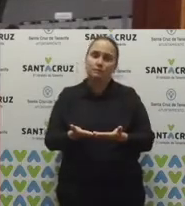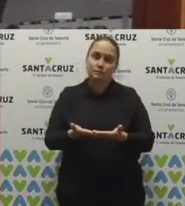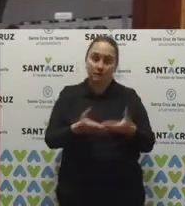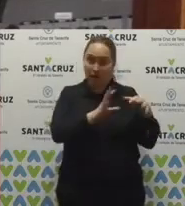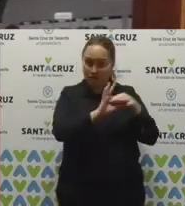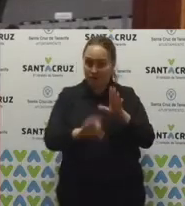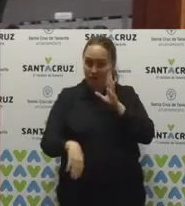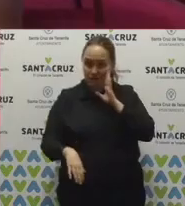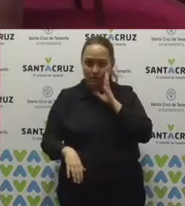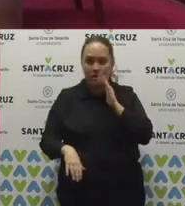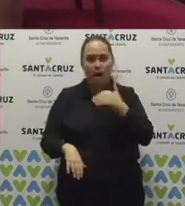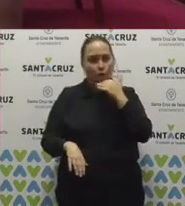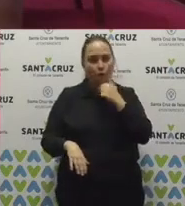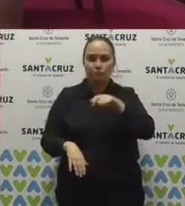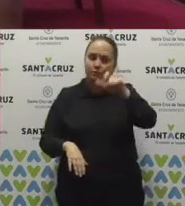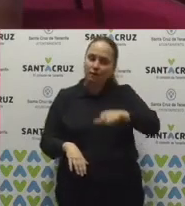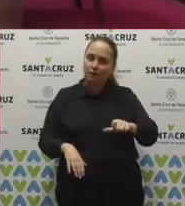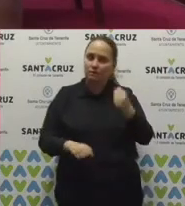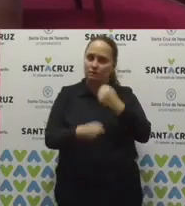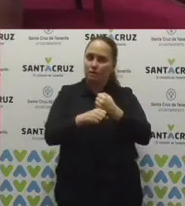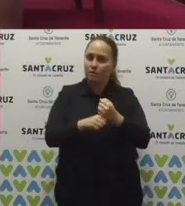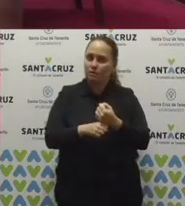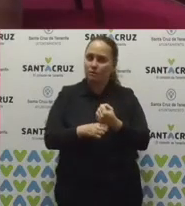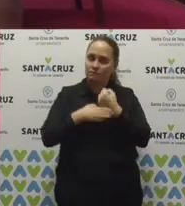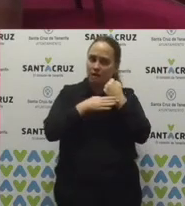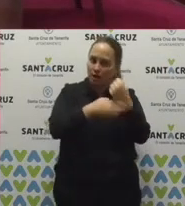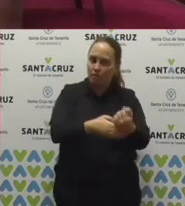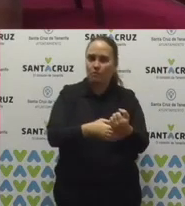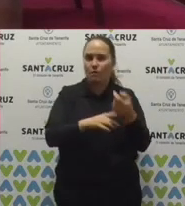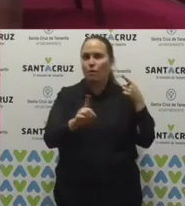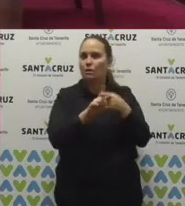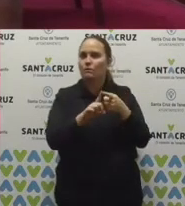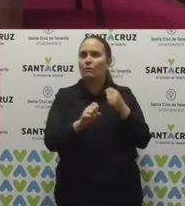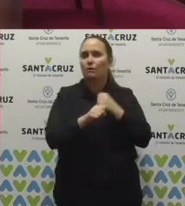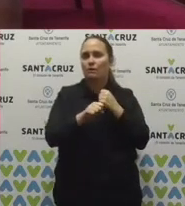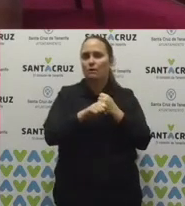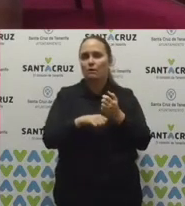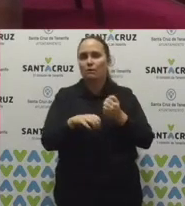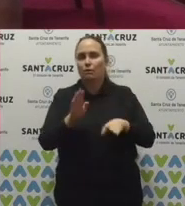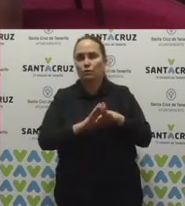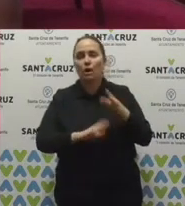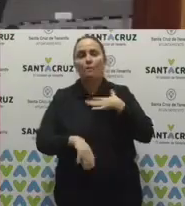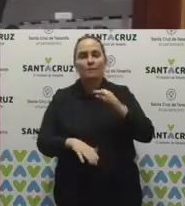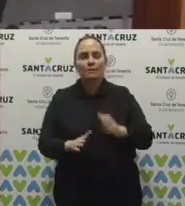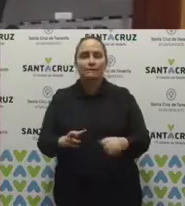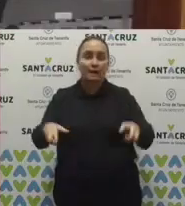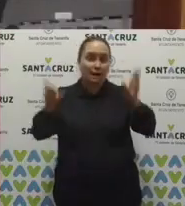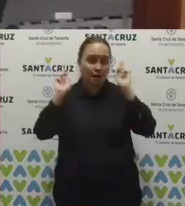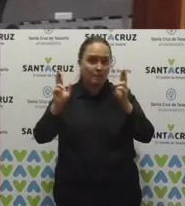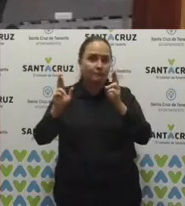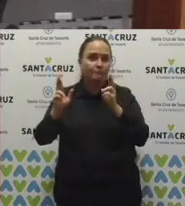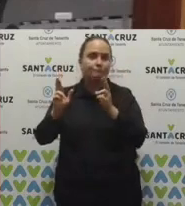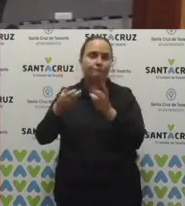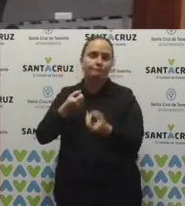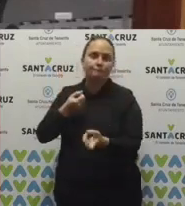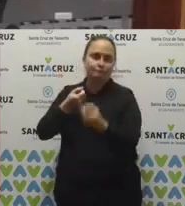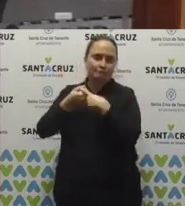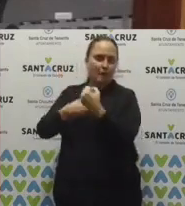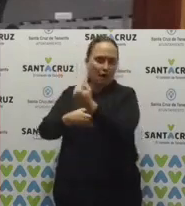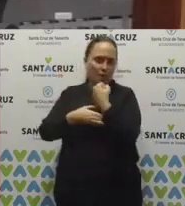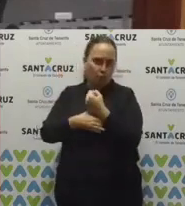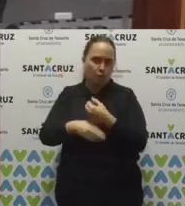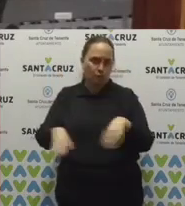el sentido de apoyar a estos trabajadores que no pierdan su puesto de trabajo espero espero contar con el apoyo de su grupo político